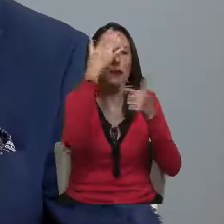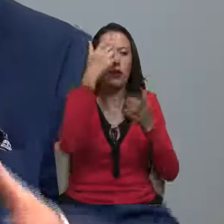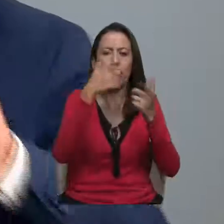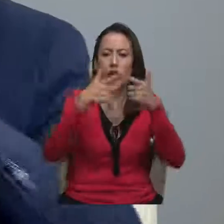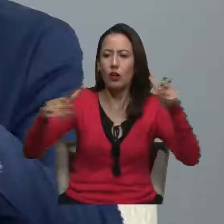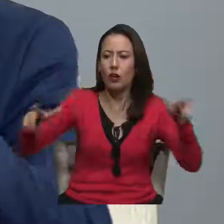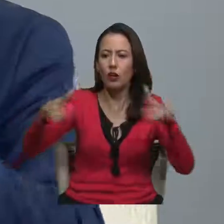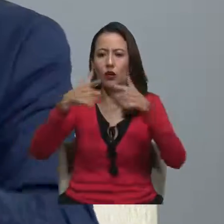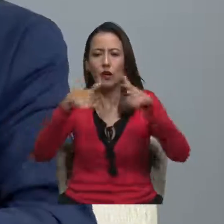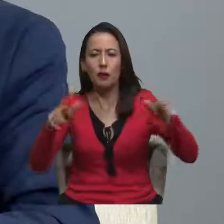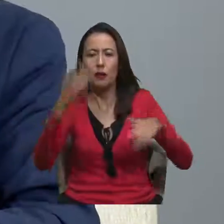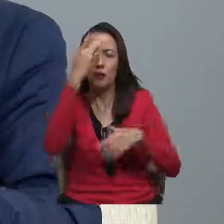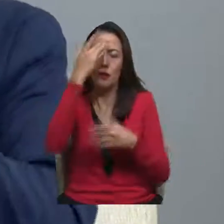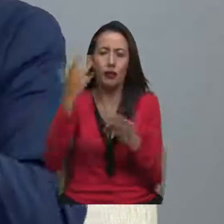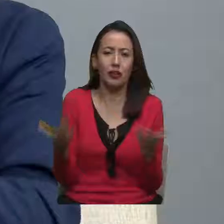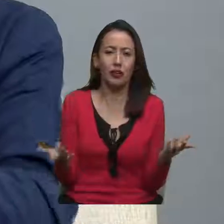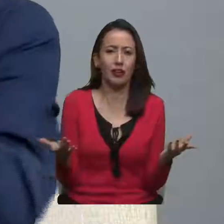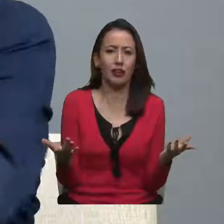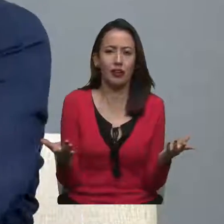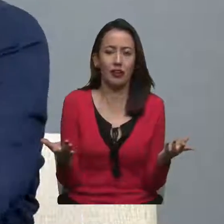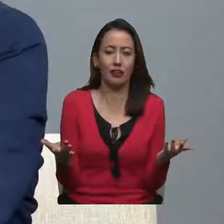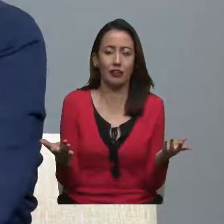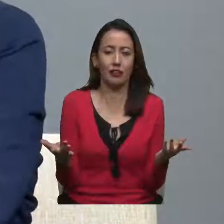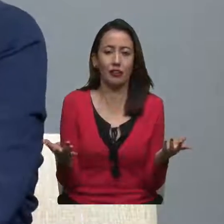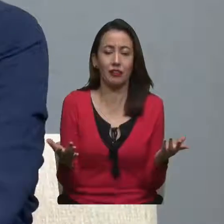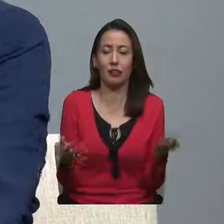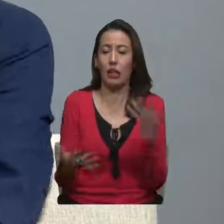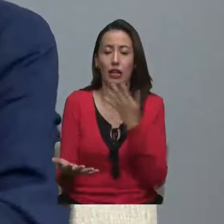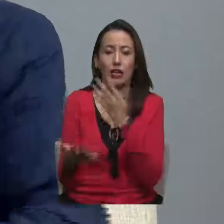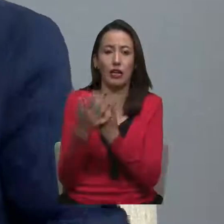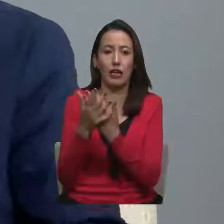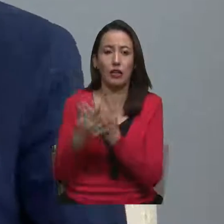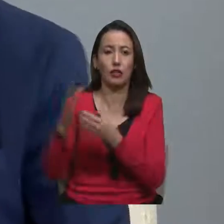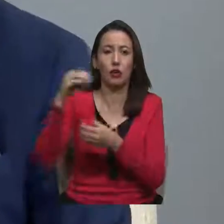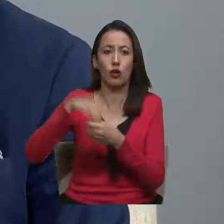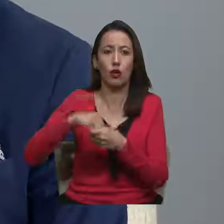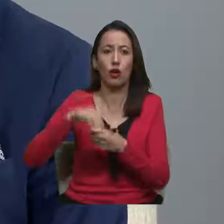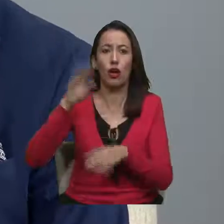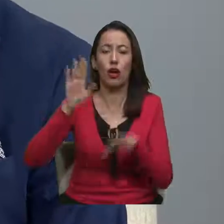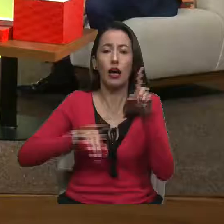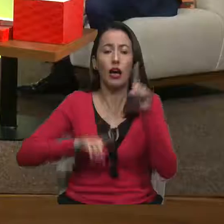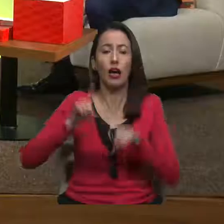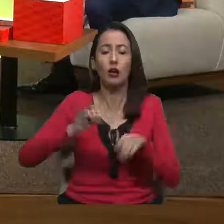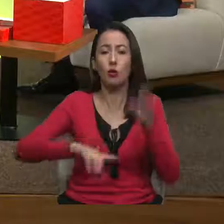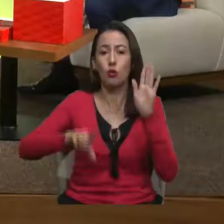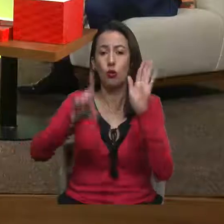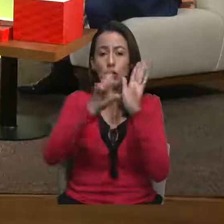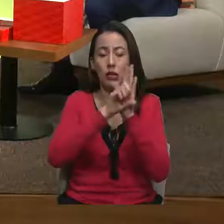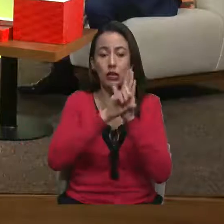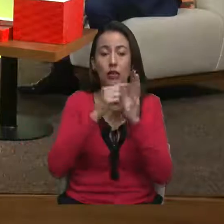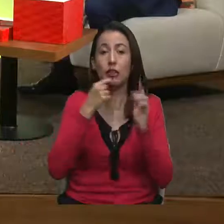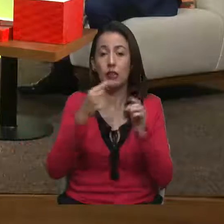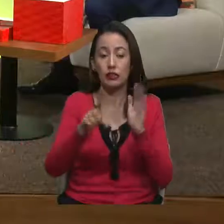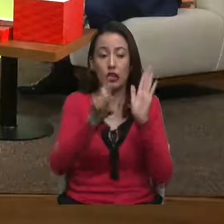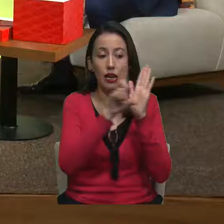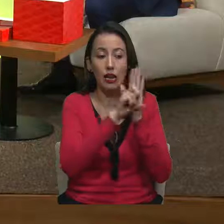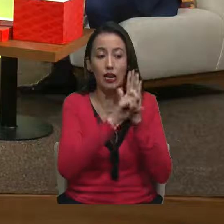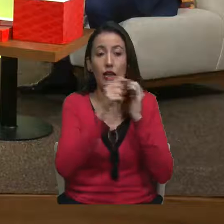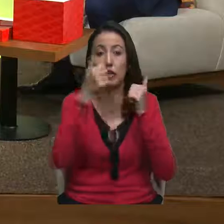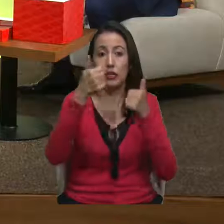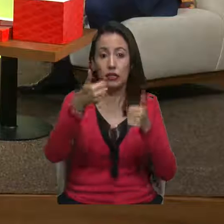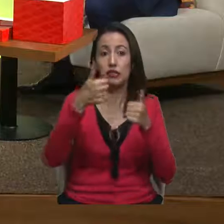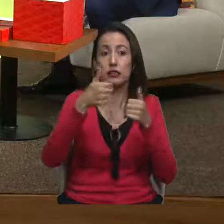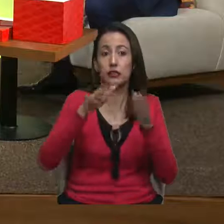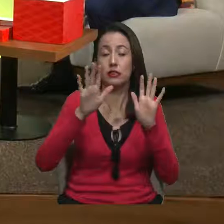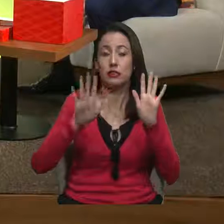delito flagrante va a la cárcel pero hay quienes dicen que la ley está es muy buena